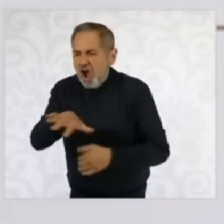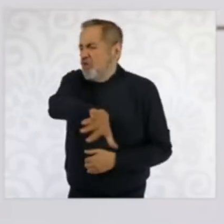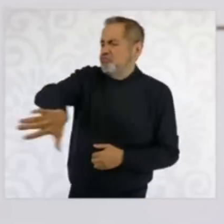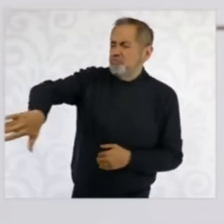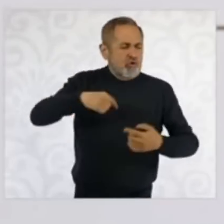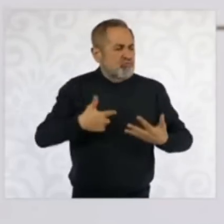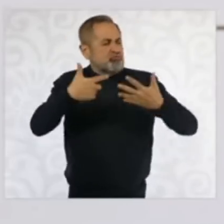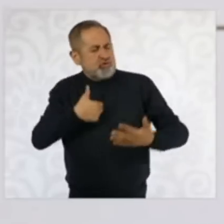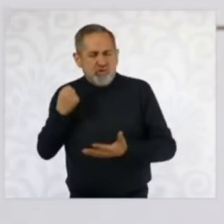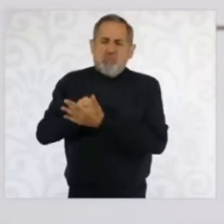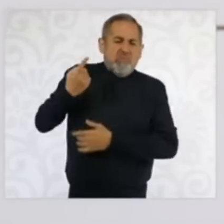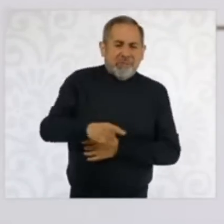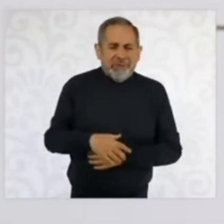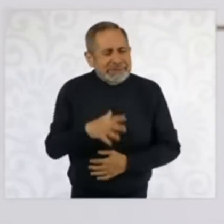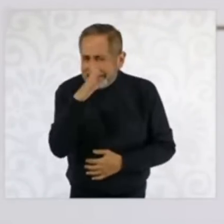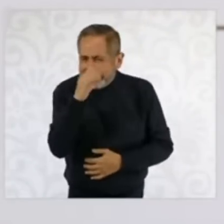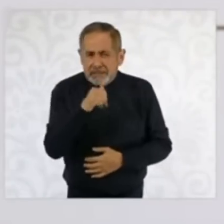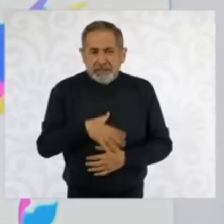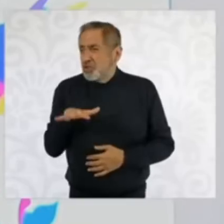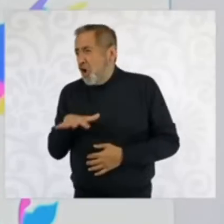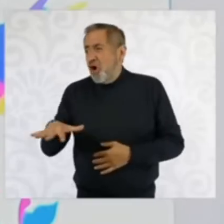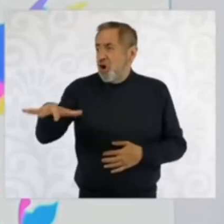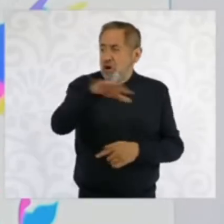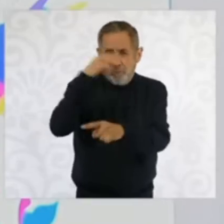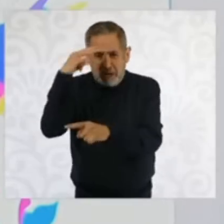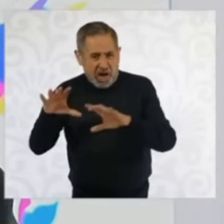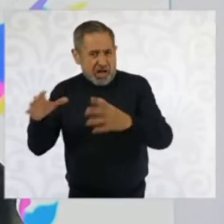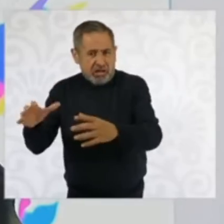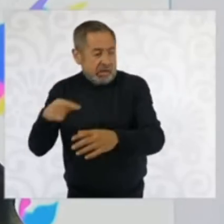que está también representando al pueblo de México,